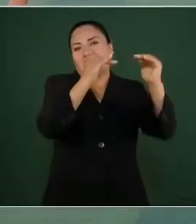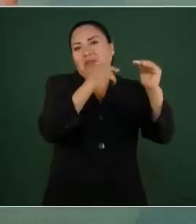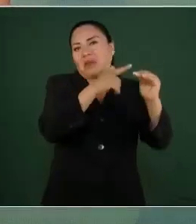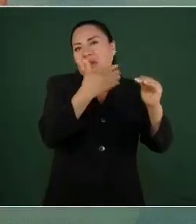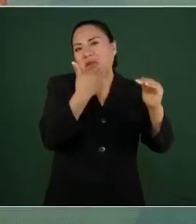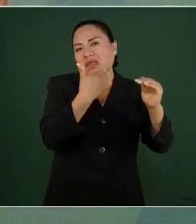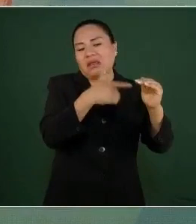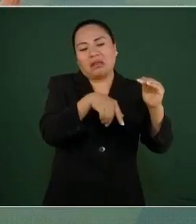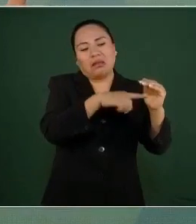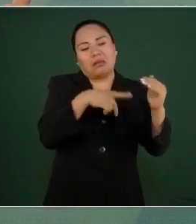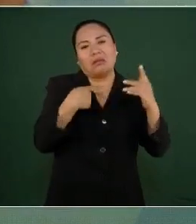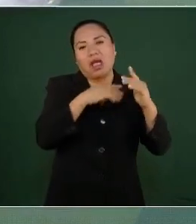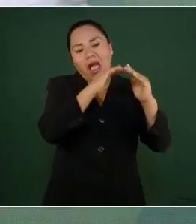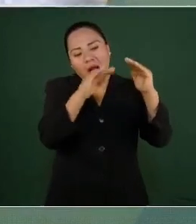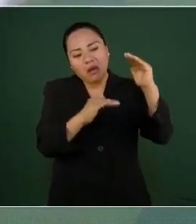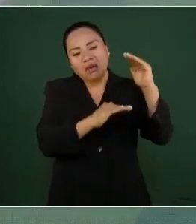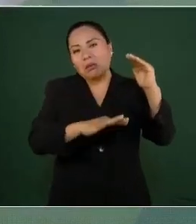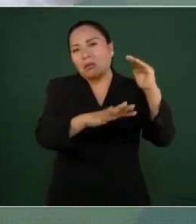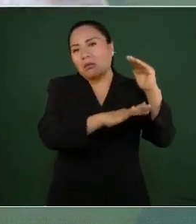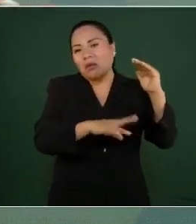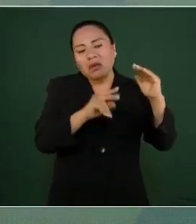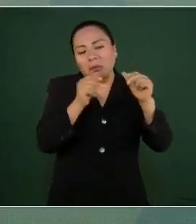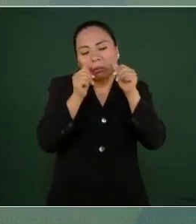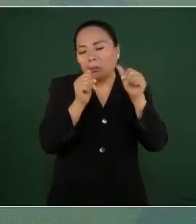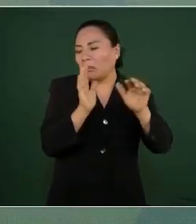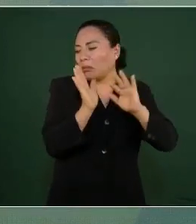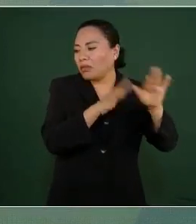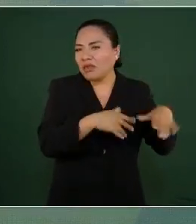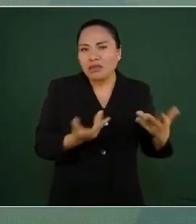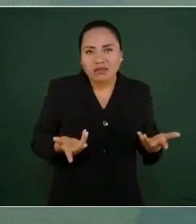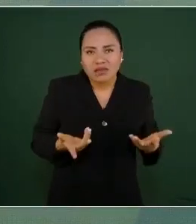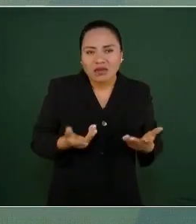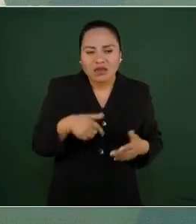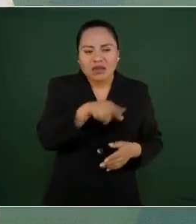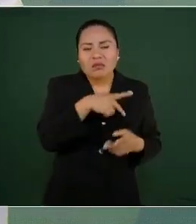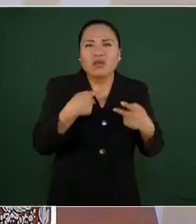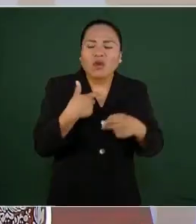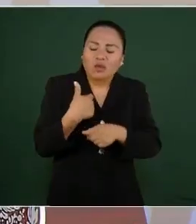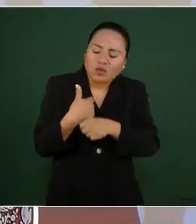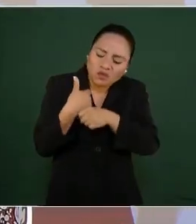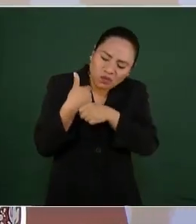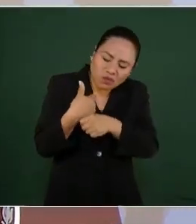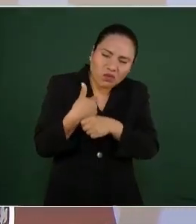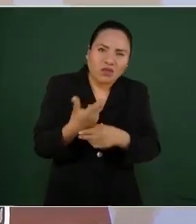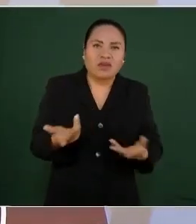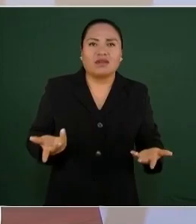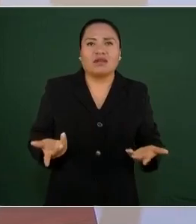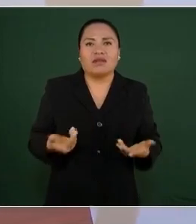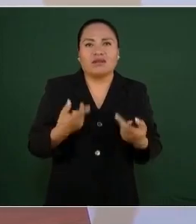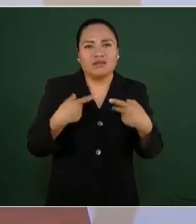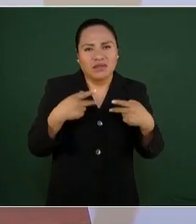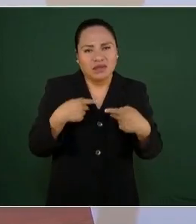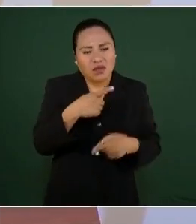Trafican, pues, con el dolor de sus hermanos